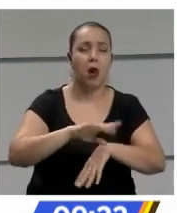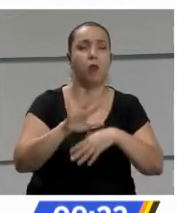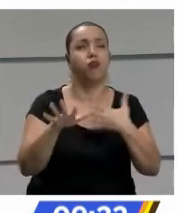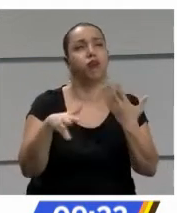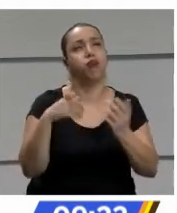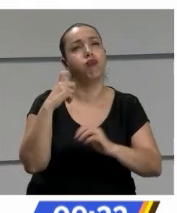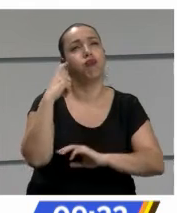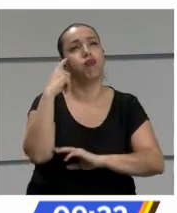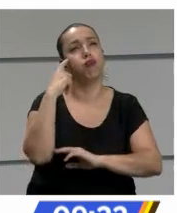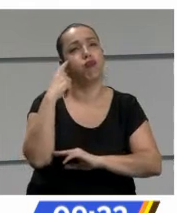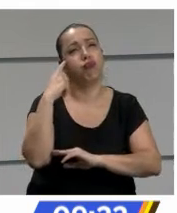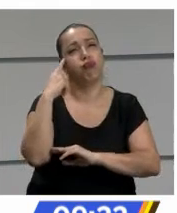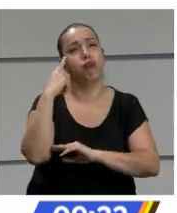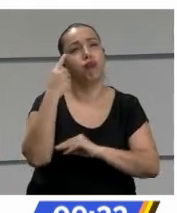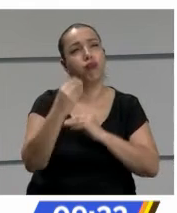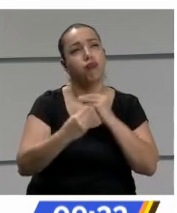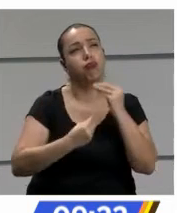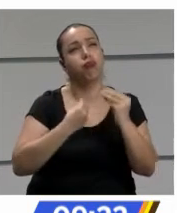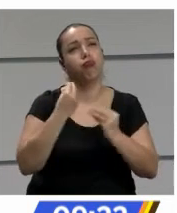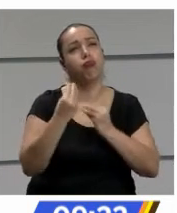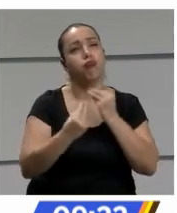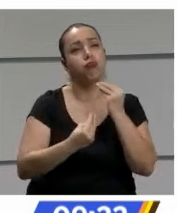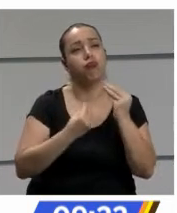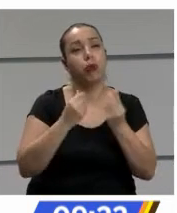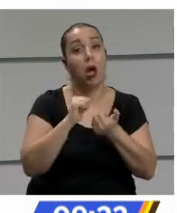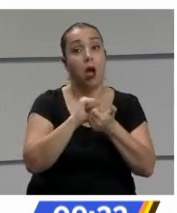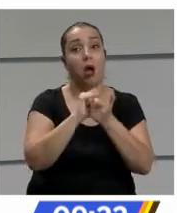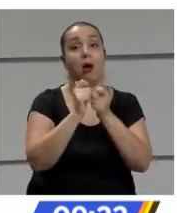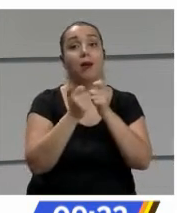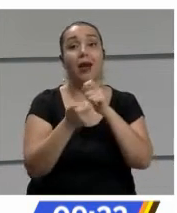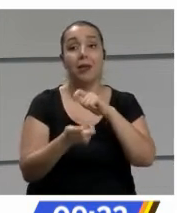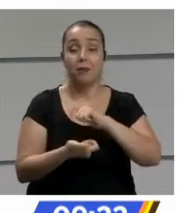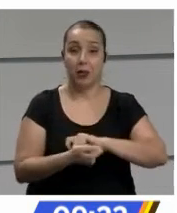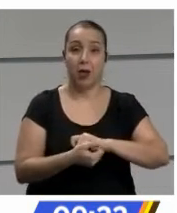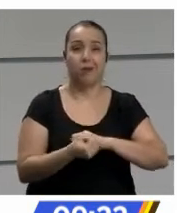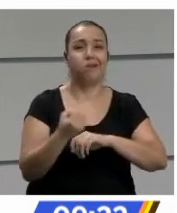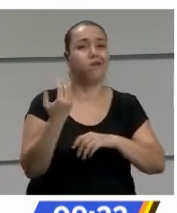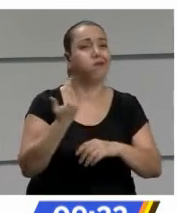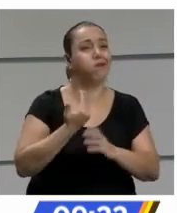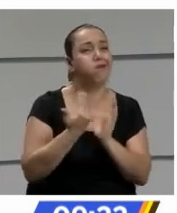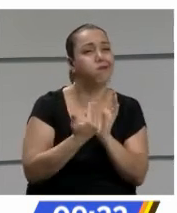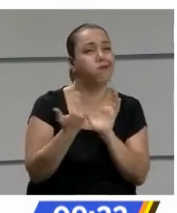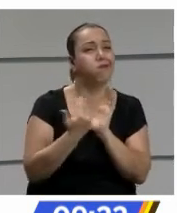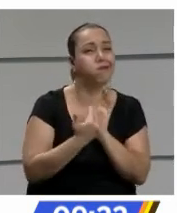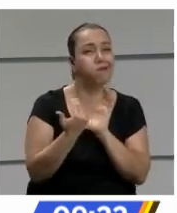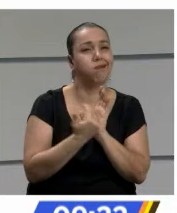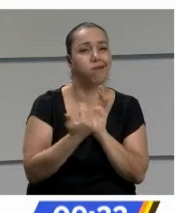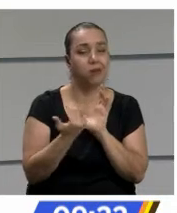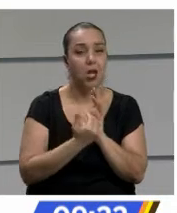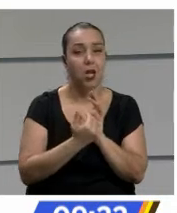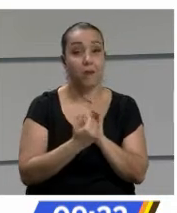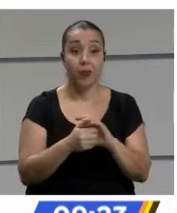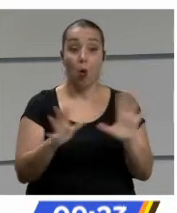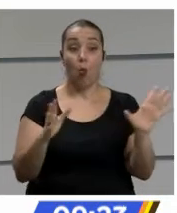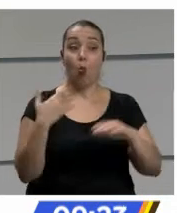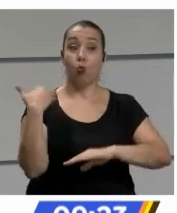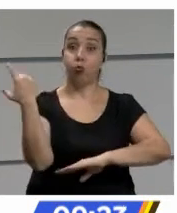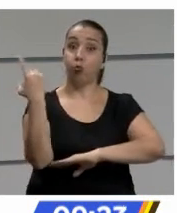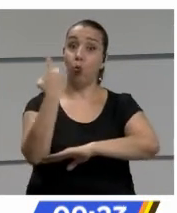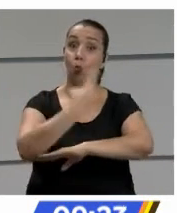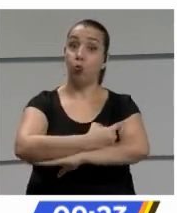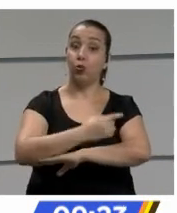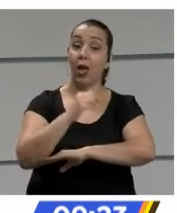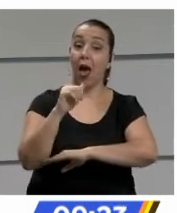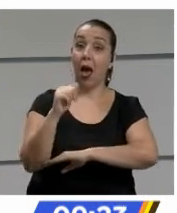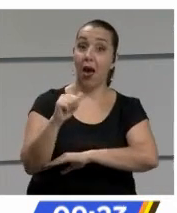qué hacer para cambiar esta realidad que tanto le molestaba. Un día, Anansi